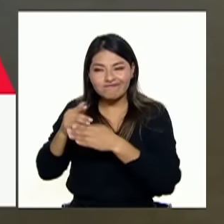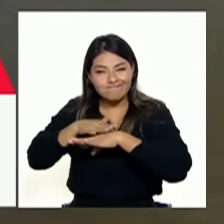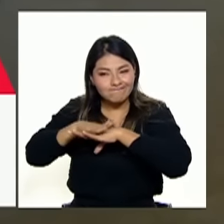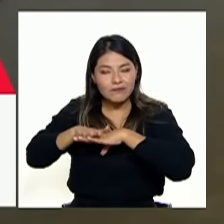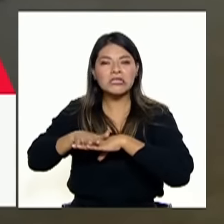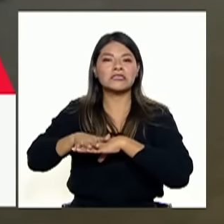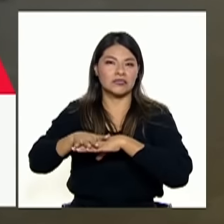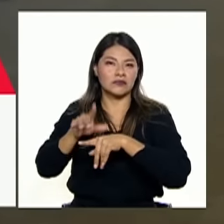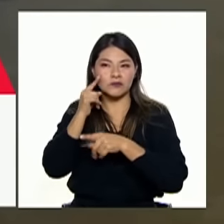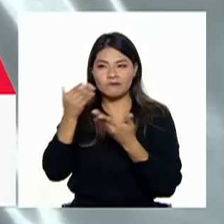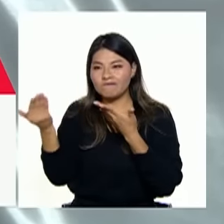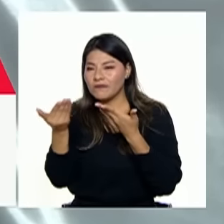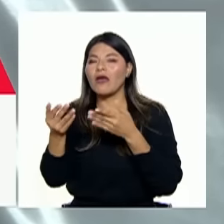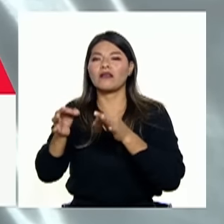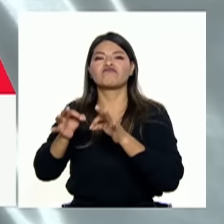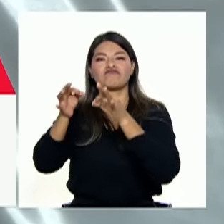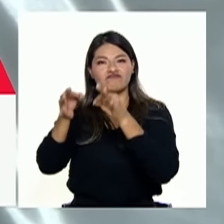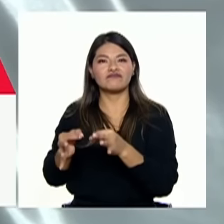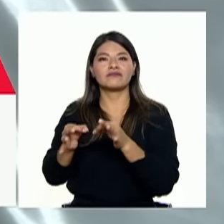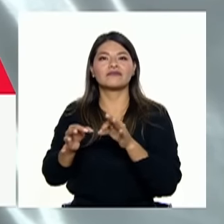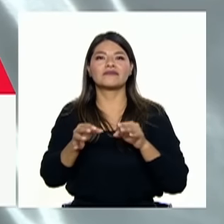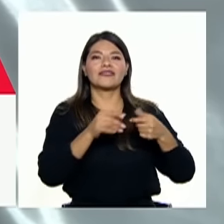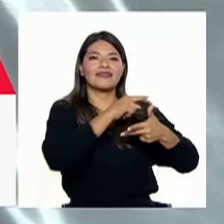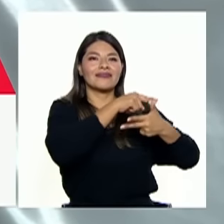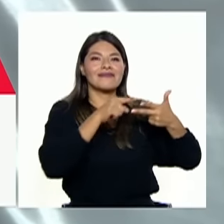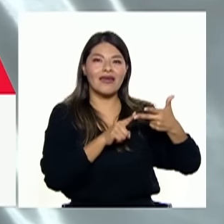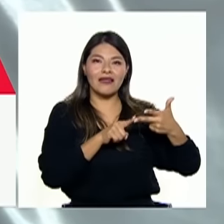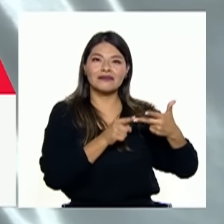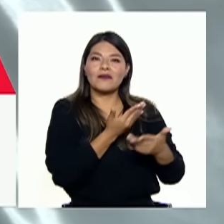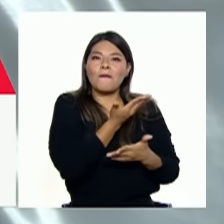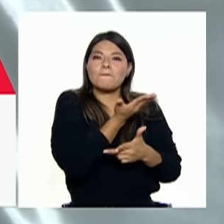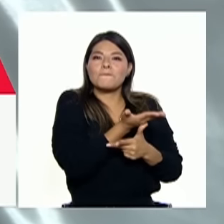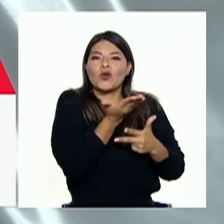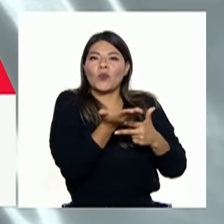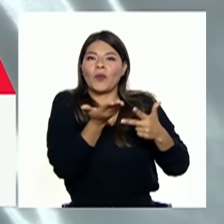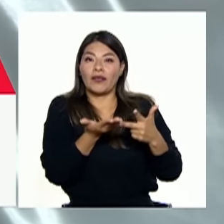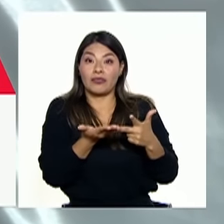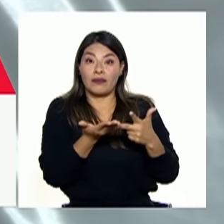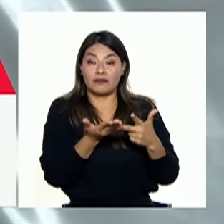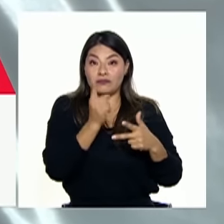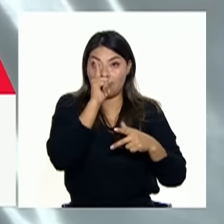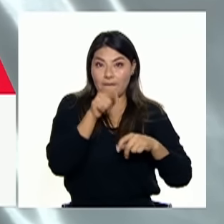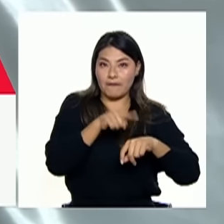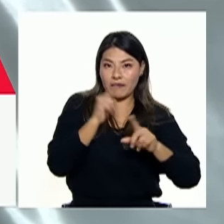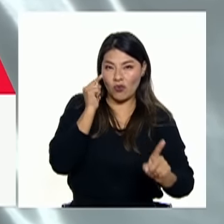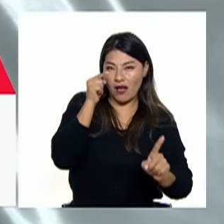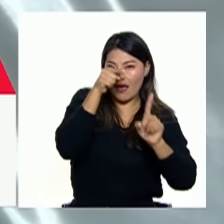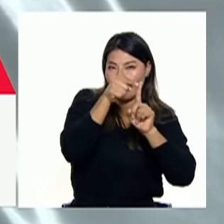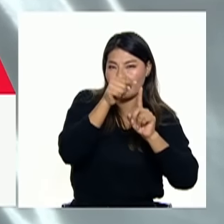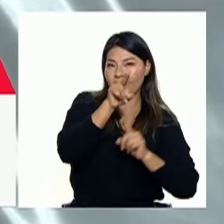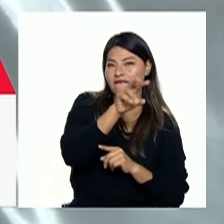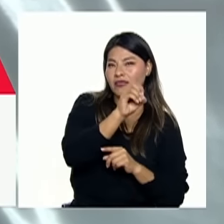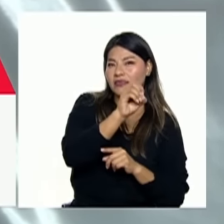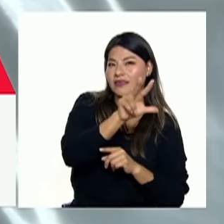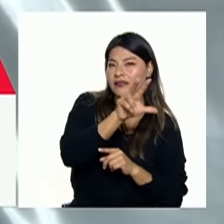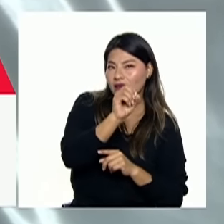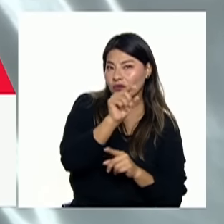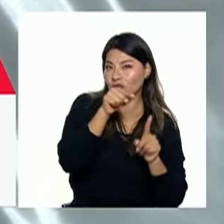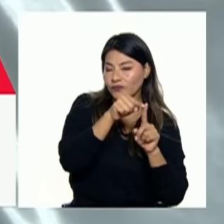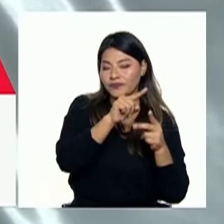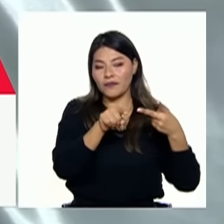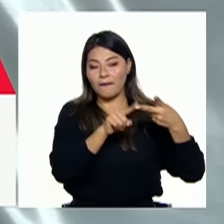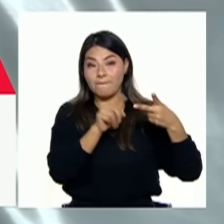La primera, Perú Agenda al 2031. La segunda, Perú Regiones al